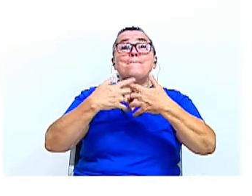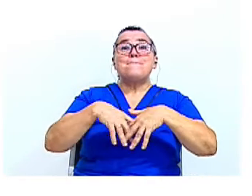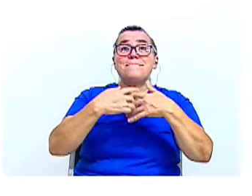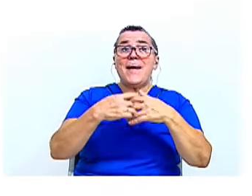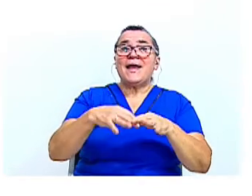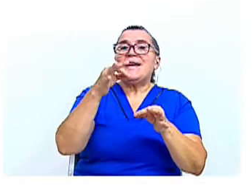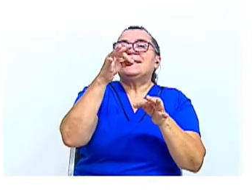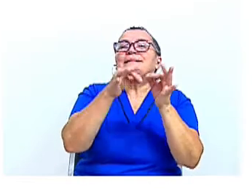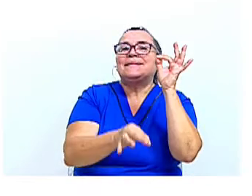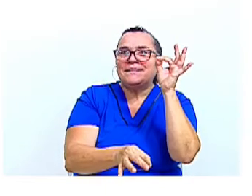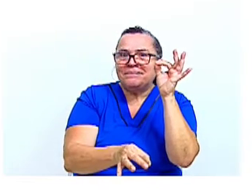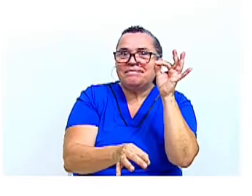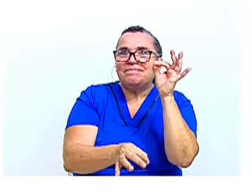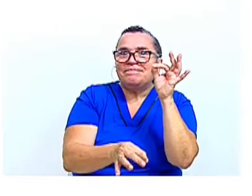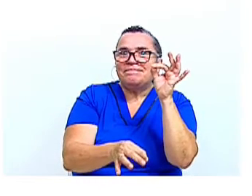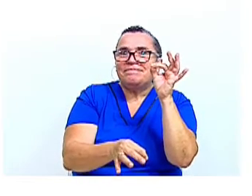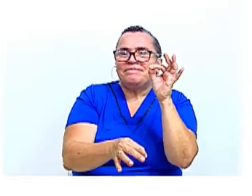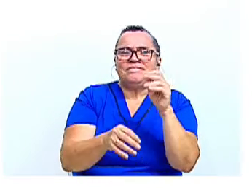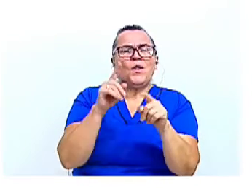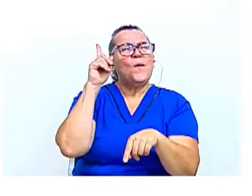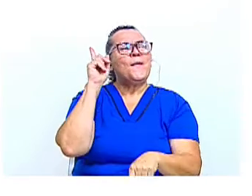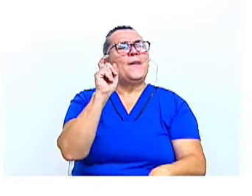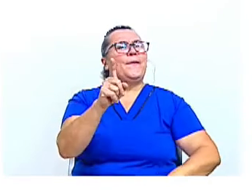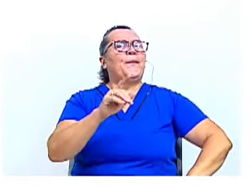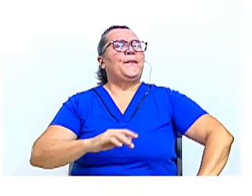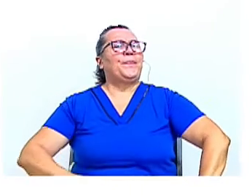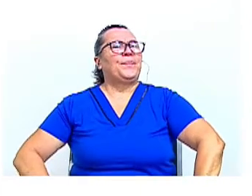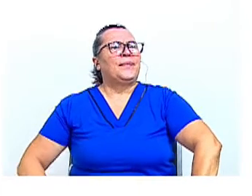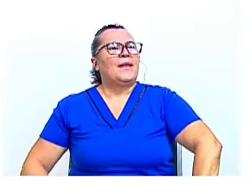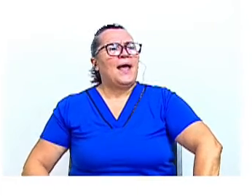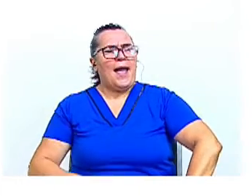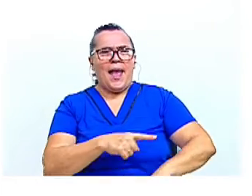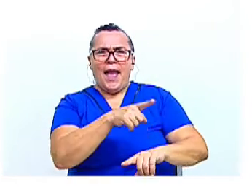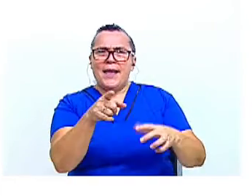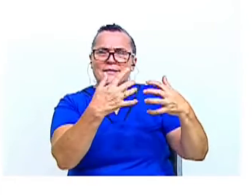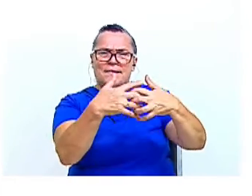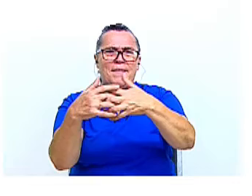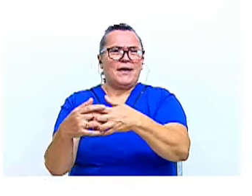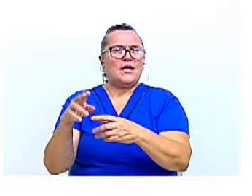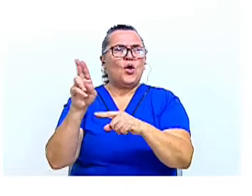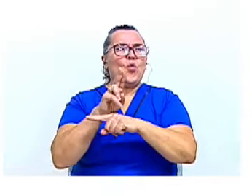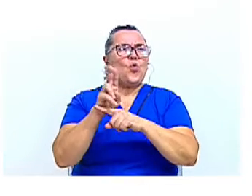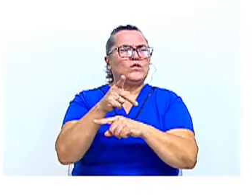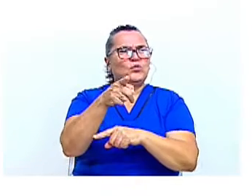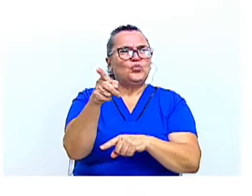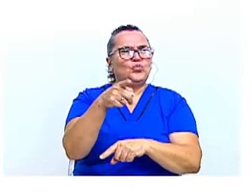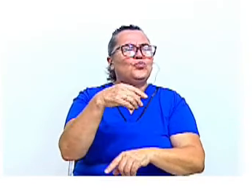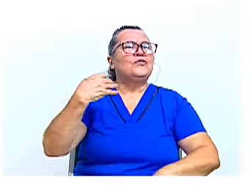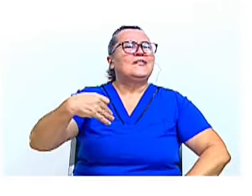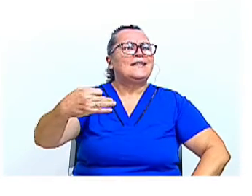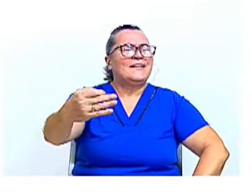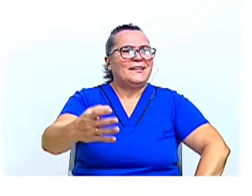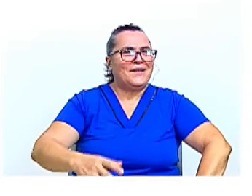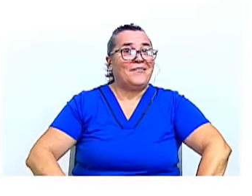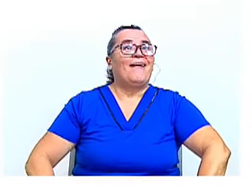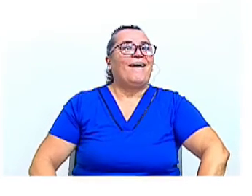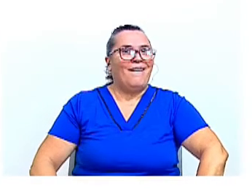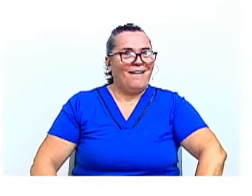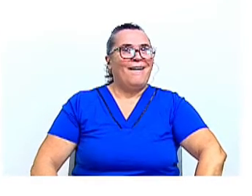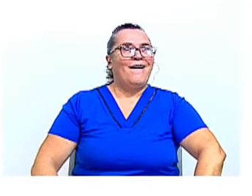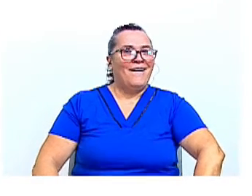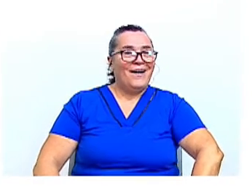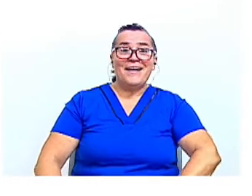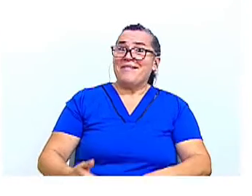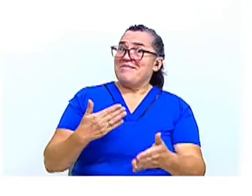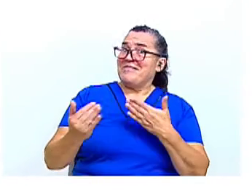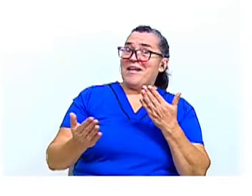simples. Y realizo una pregunta, ¿cuáles de estas máquinas utilizan ustedes a diario? Pues precisamente